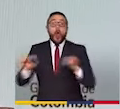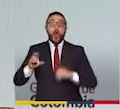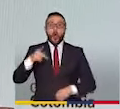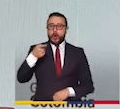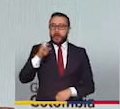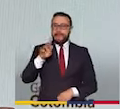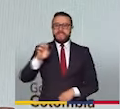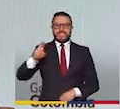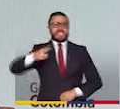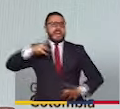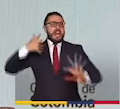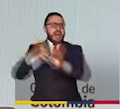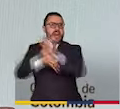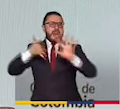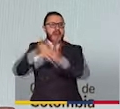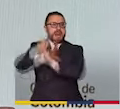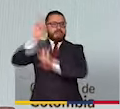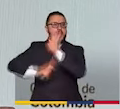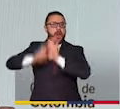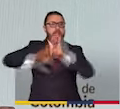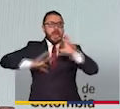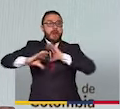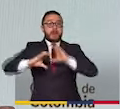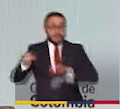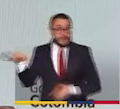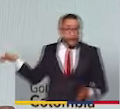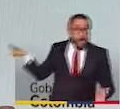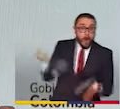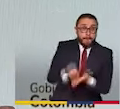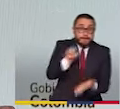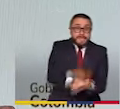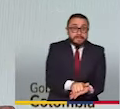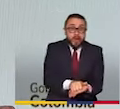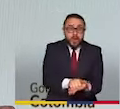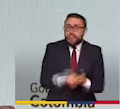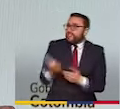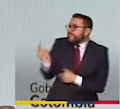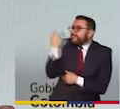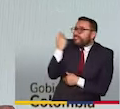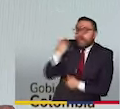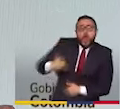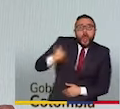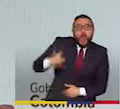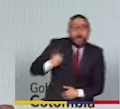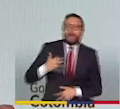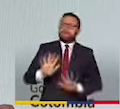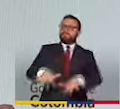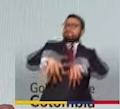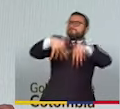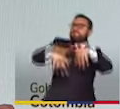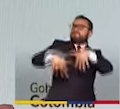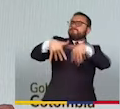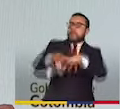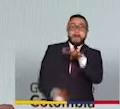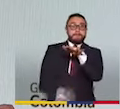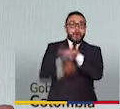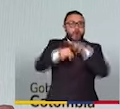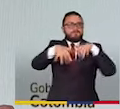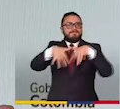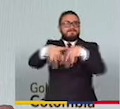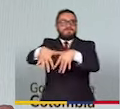Oiga, asesinaron los jóvenes del estallido a través de la interceptación de sus teléfonos y usando su lenguaje